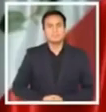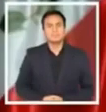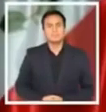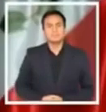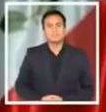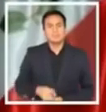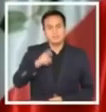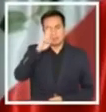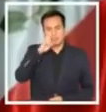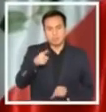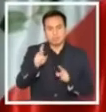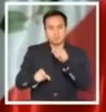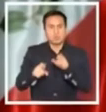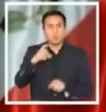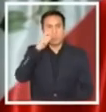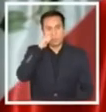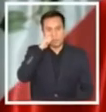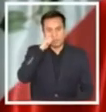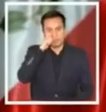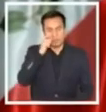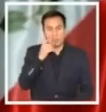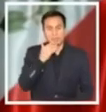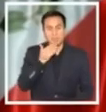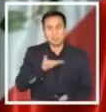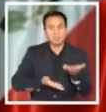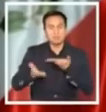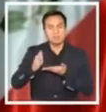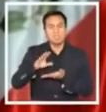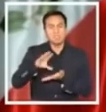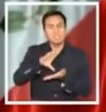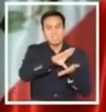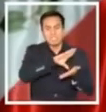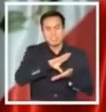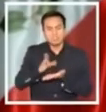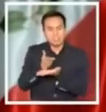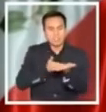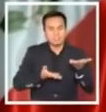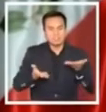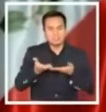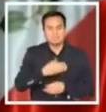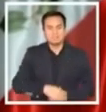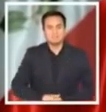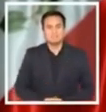por el respeto a los derechos humanos y por la cooperación internacional.